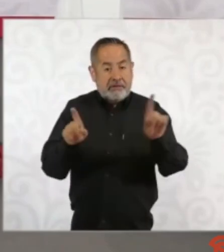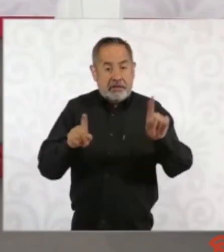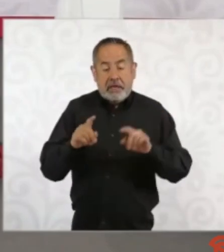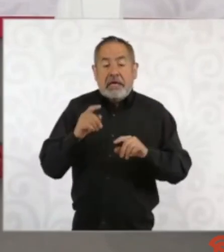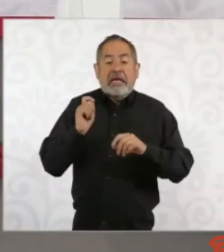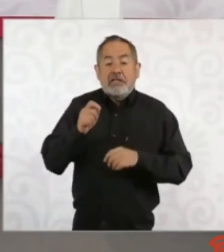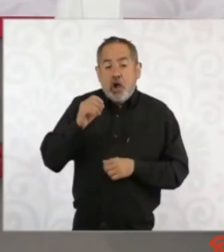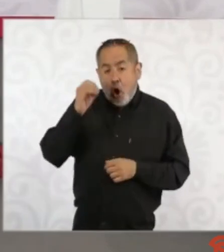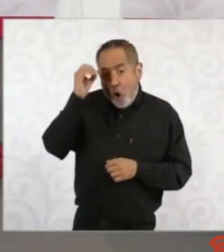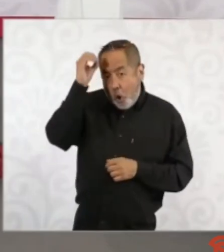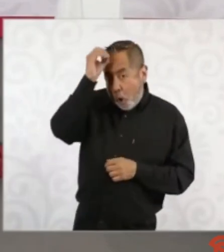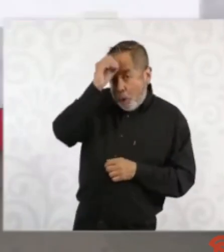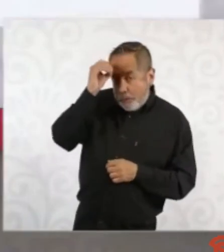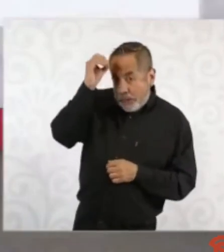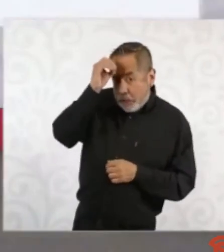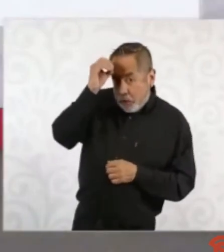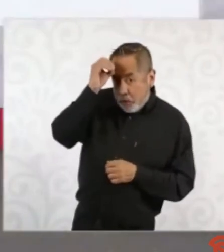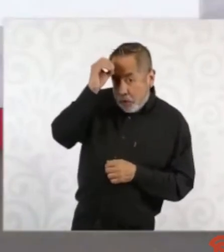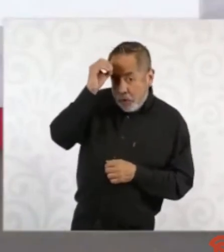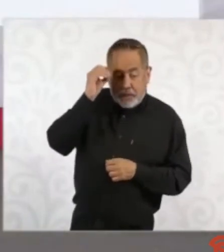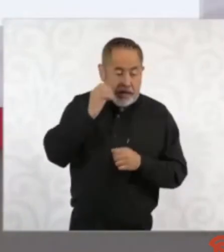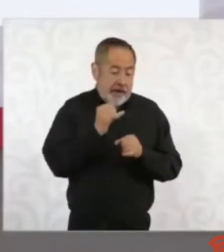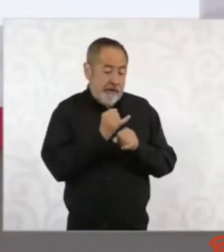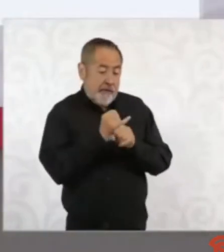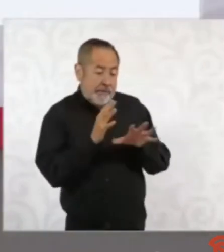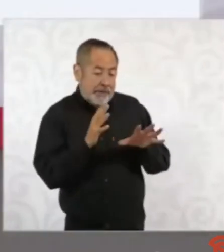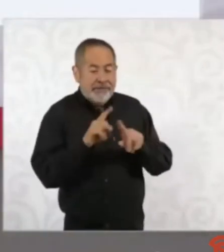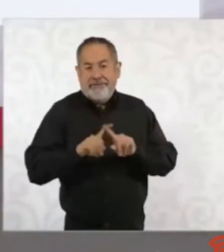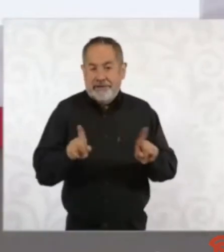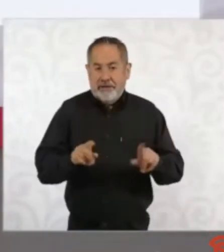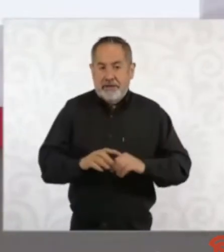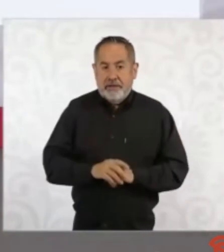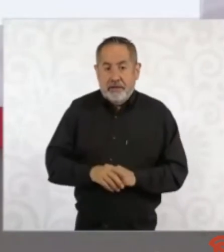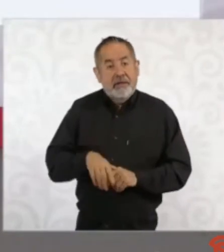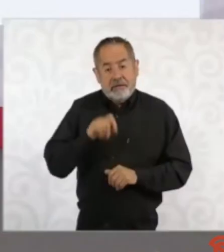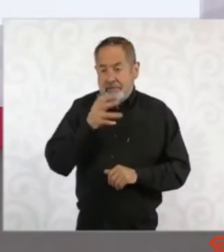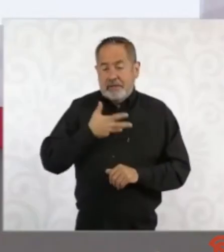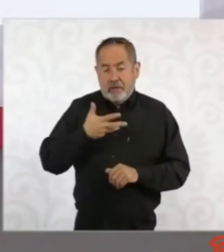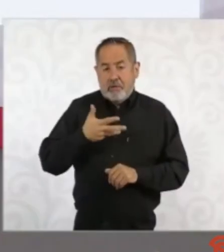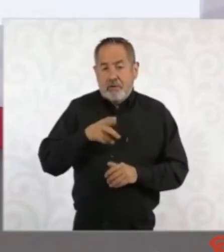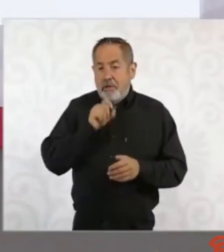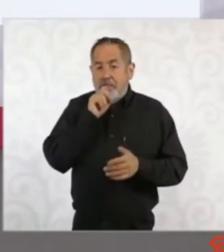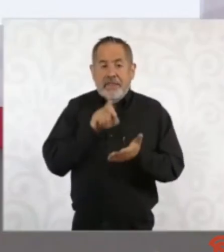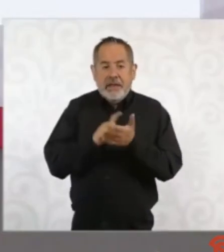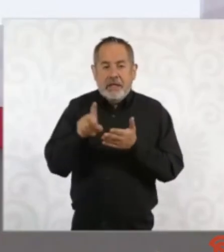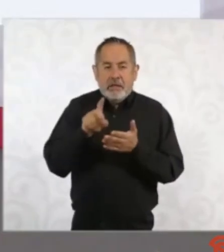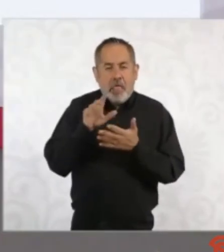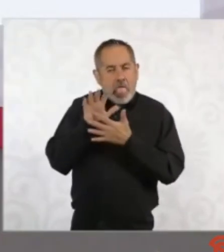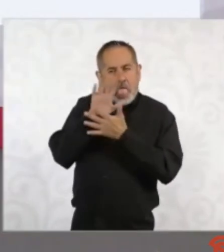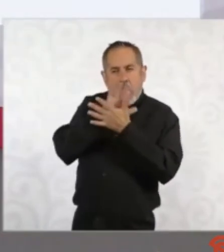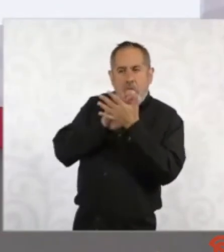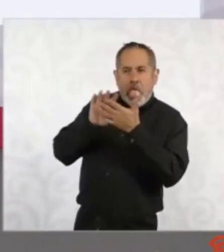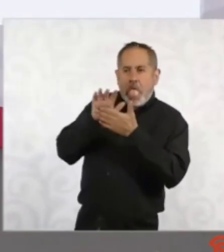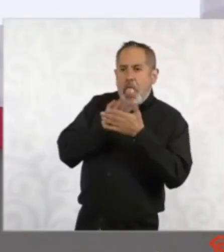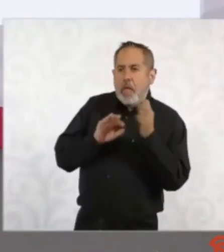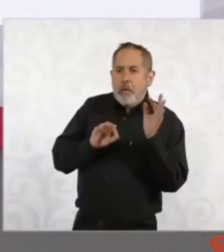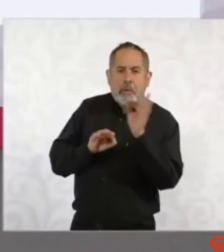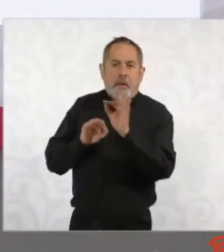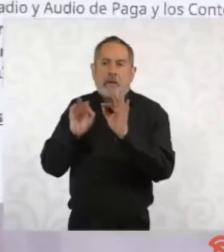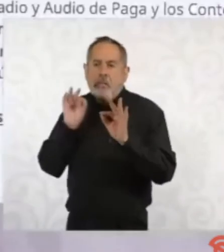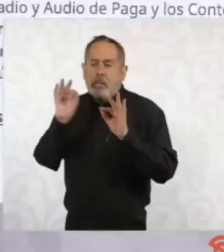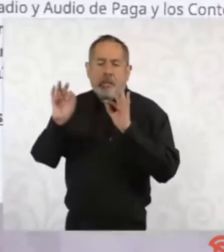y lo que es información. También tenemos derecho a eso, a que no haya esta especie